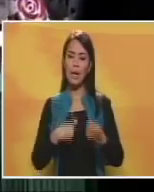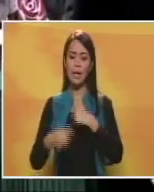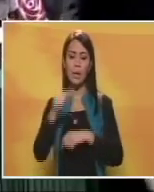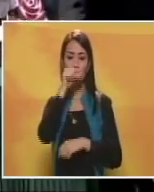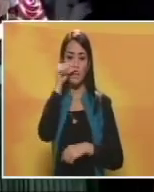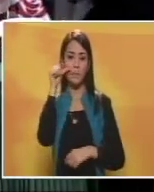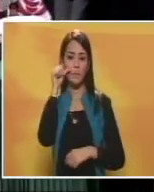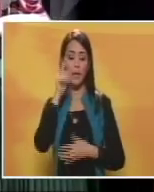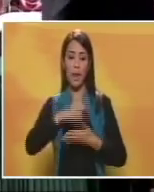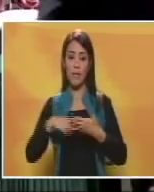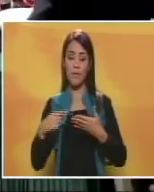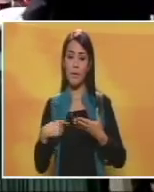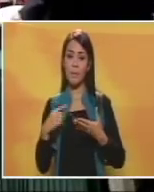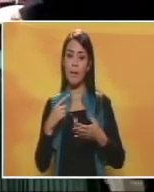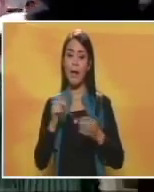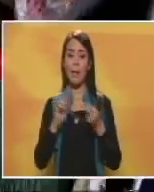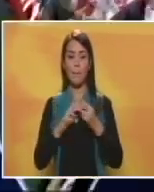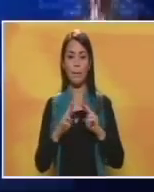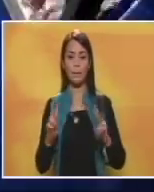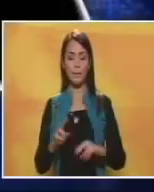la firma del Pacto de Paz.